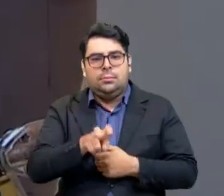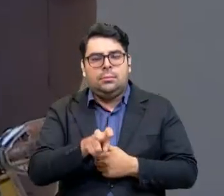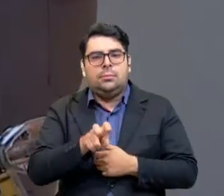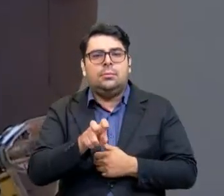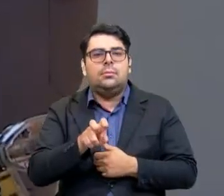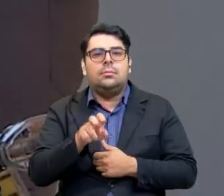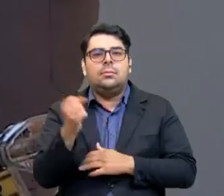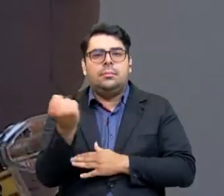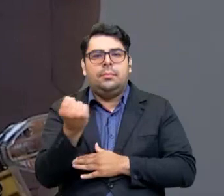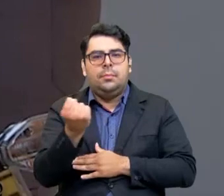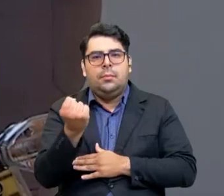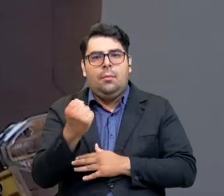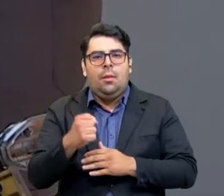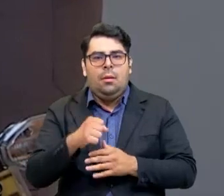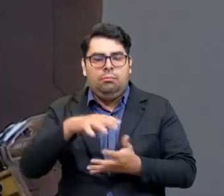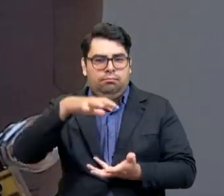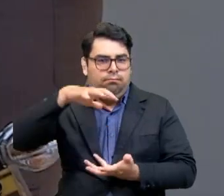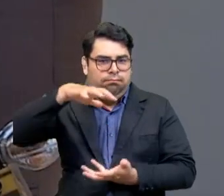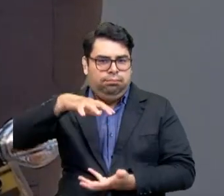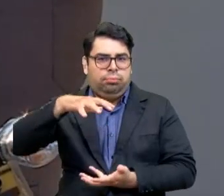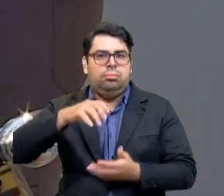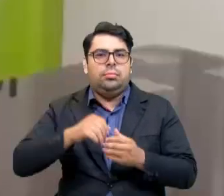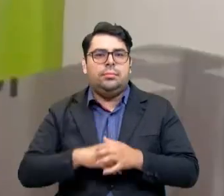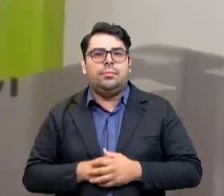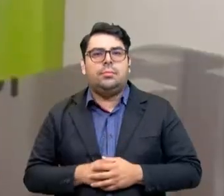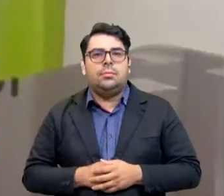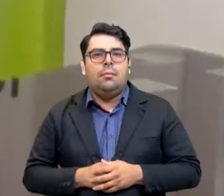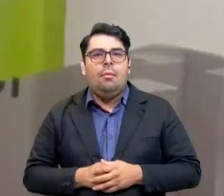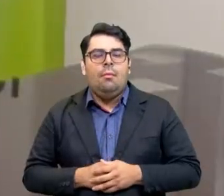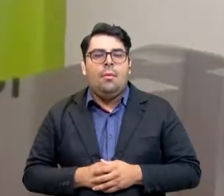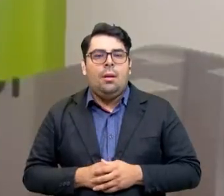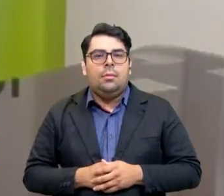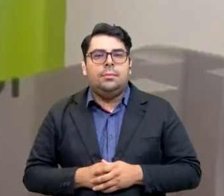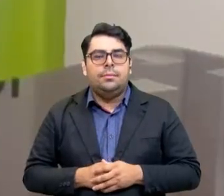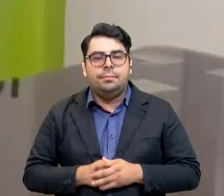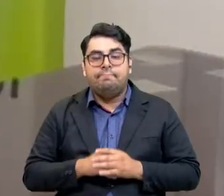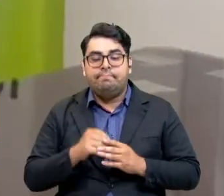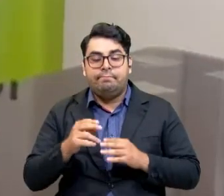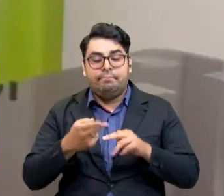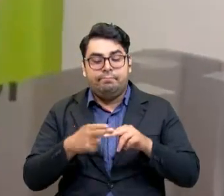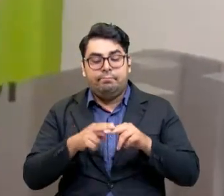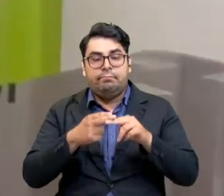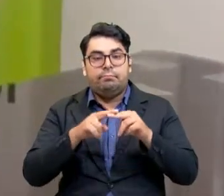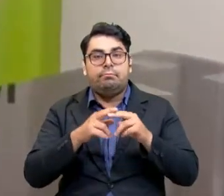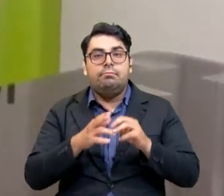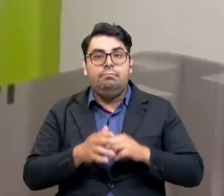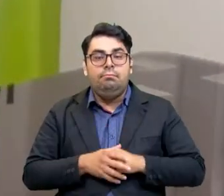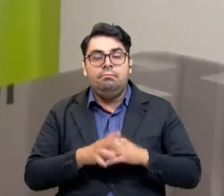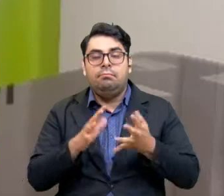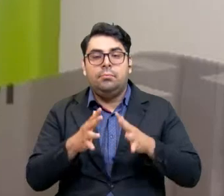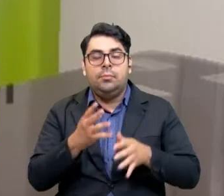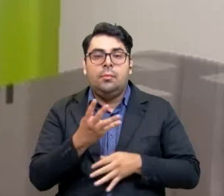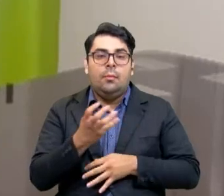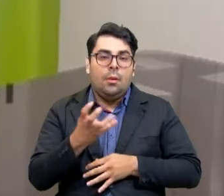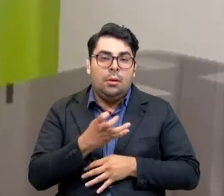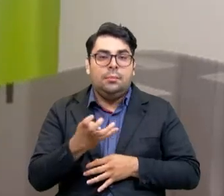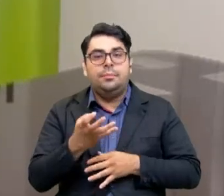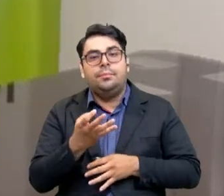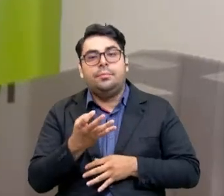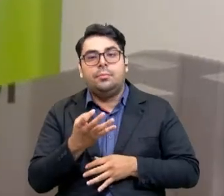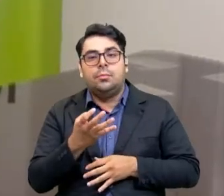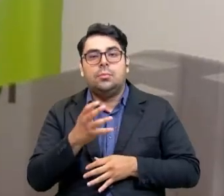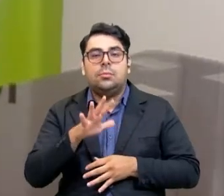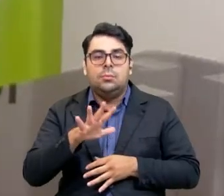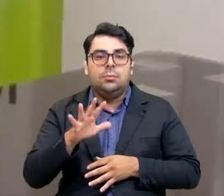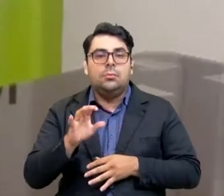una diferencia grande para este mes y un aumento que estaba presupuestado para los 300 pesos aumente casi 405 pesos